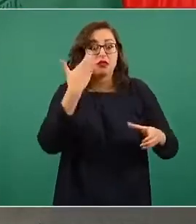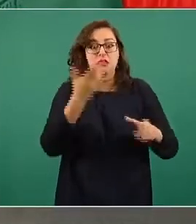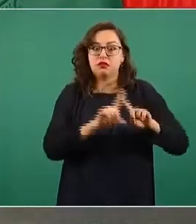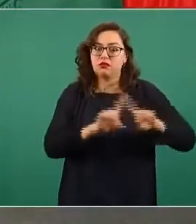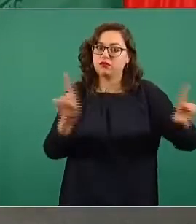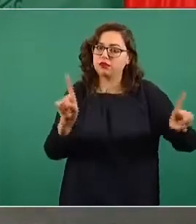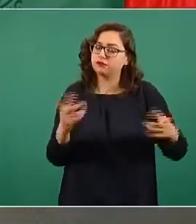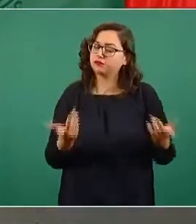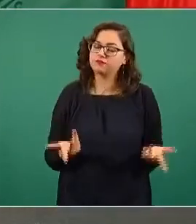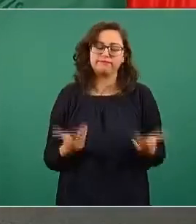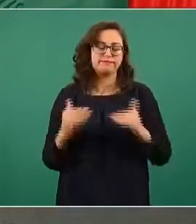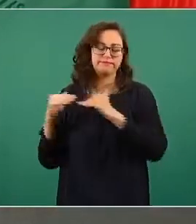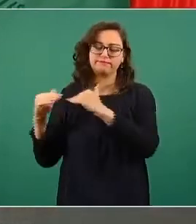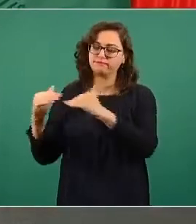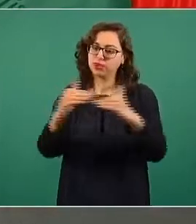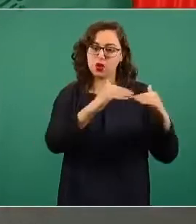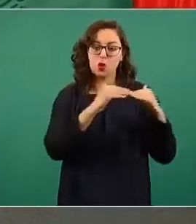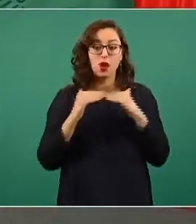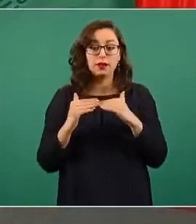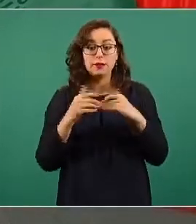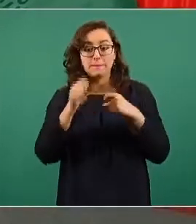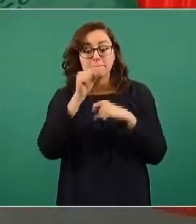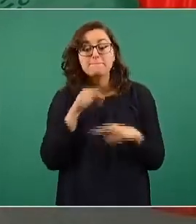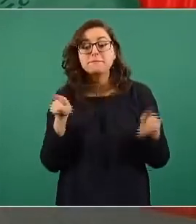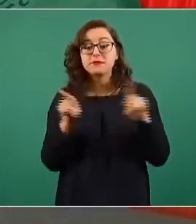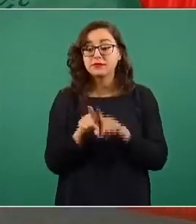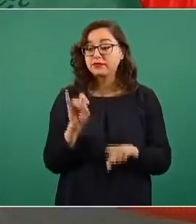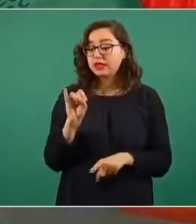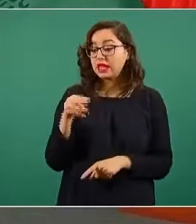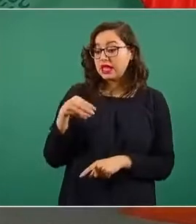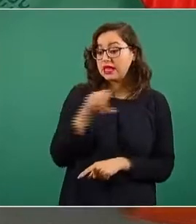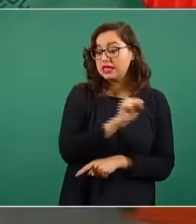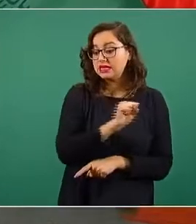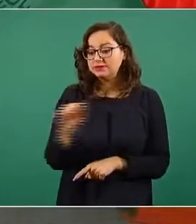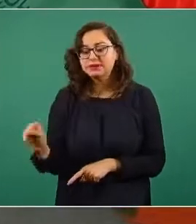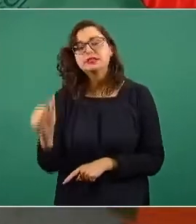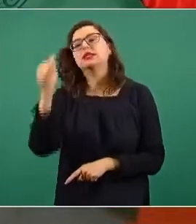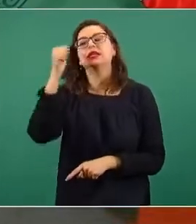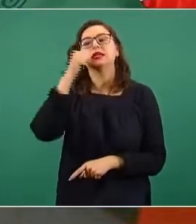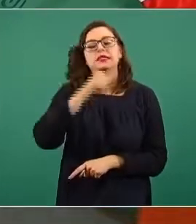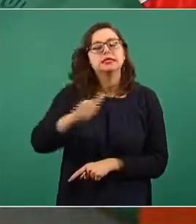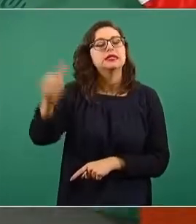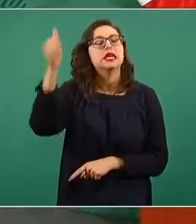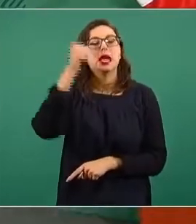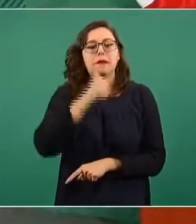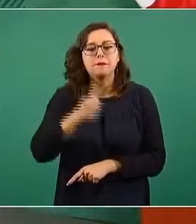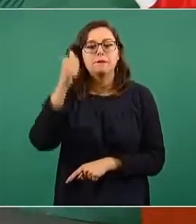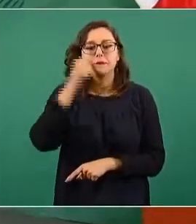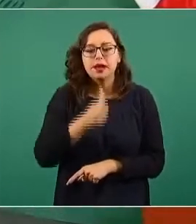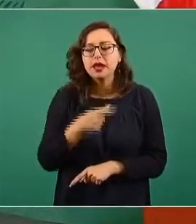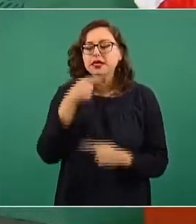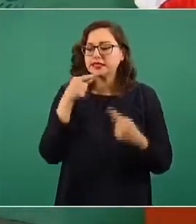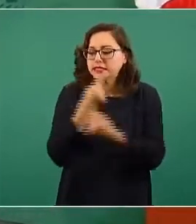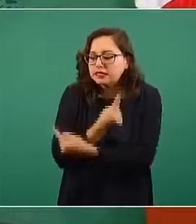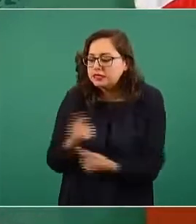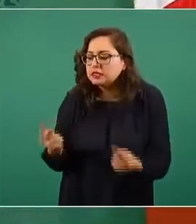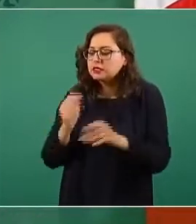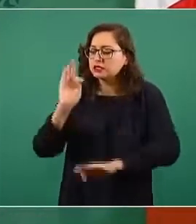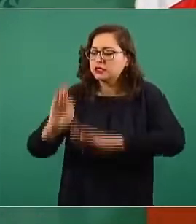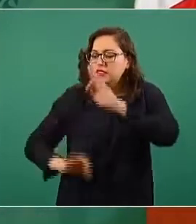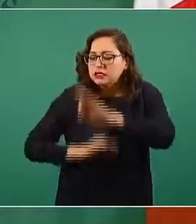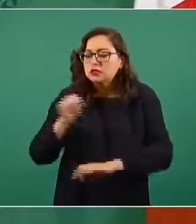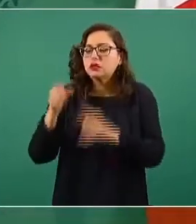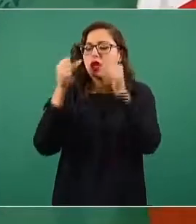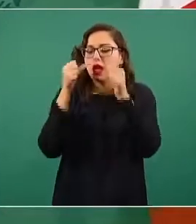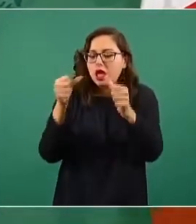Social permanentemente está presente con los padres del ABC, atendiendo la salud de los niños, atendiendo